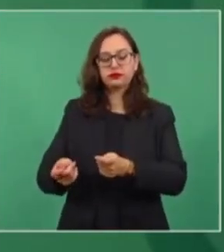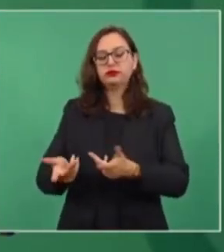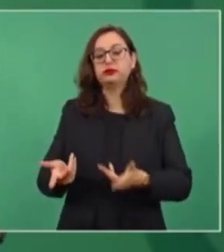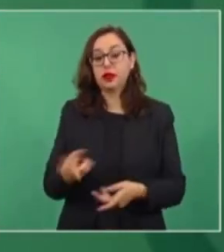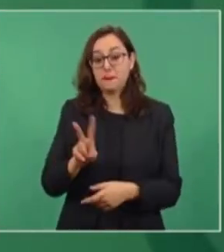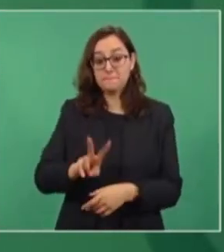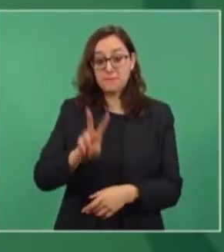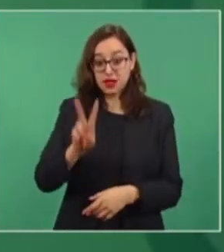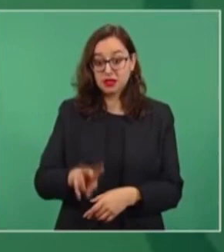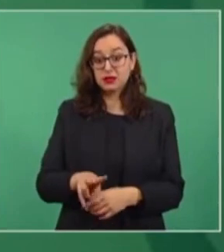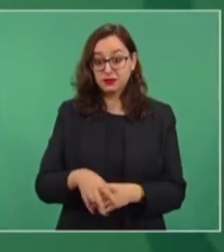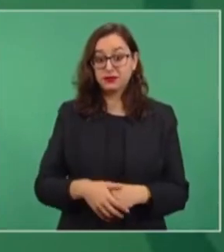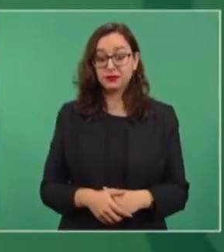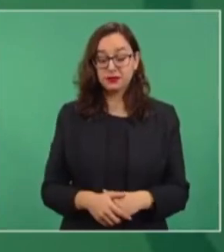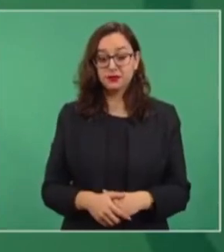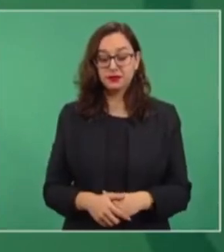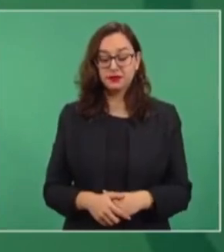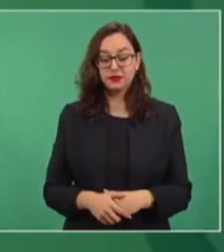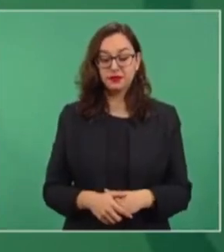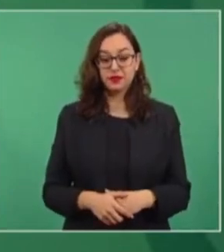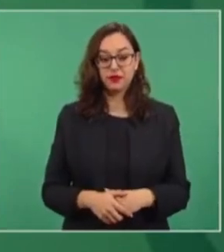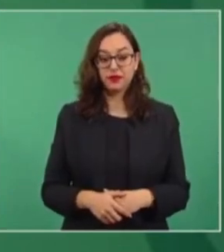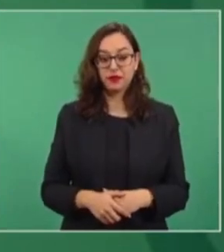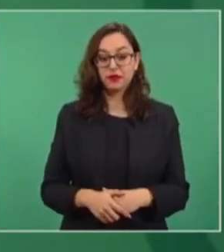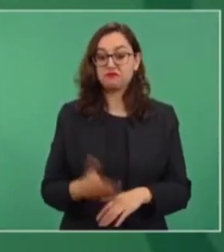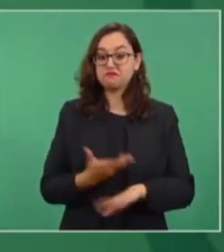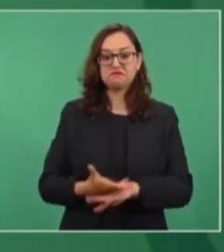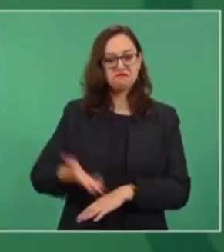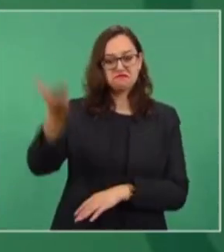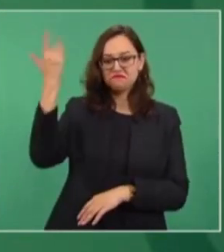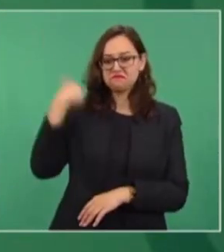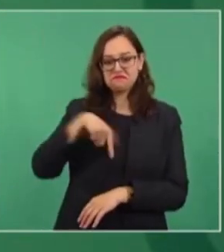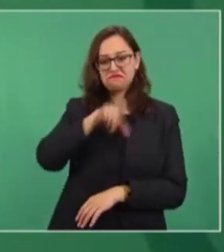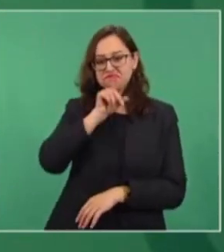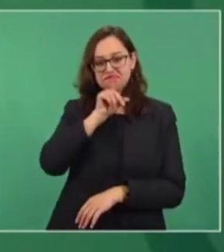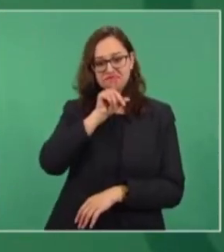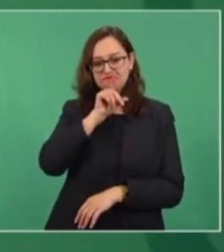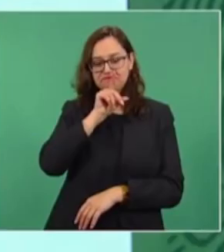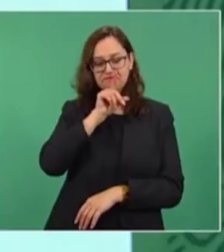otorgado el gobierno. Esto no sucedía tampoco.